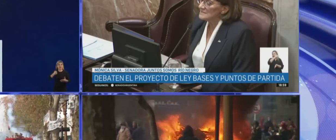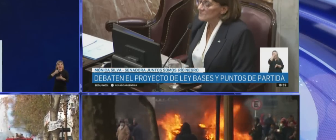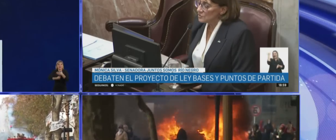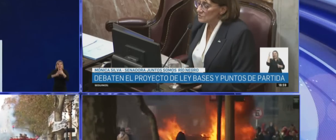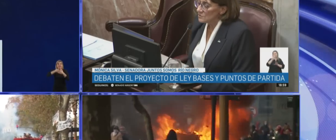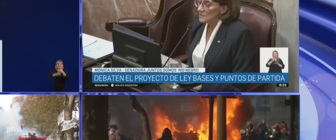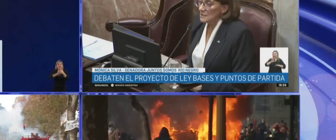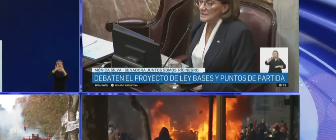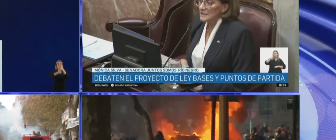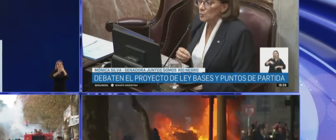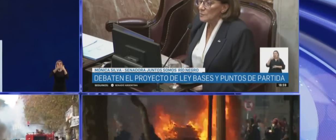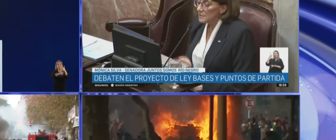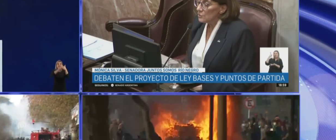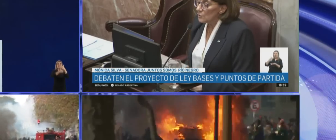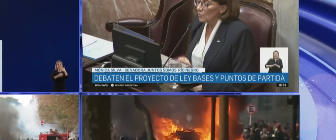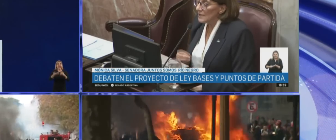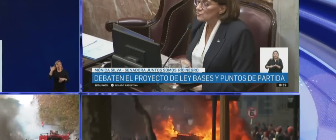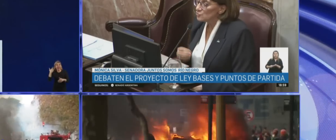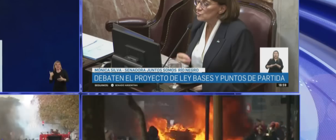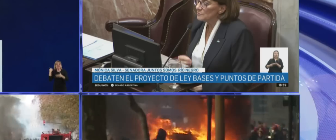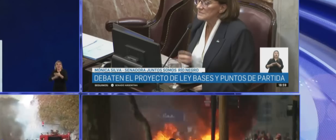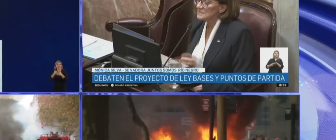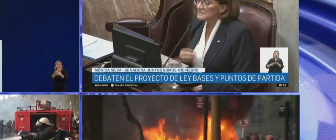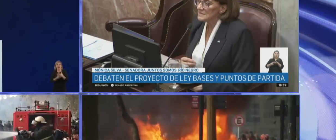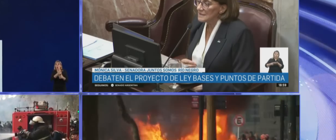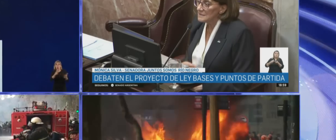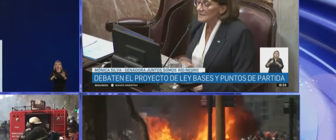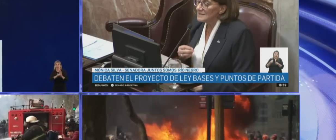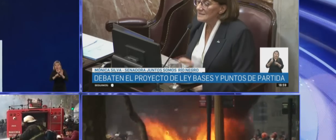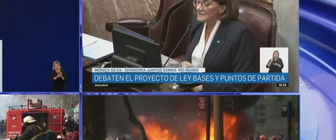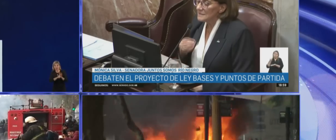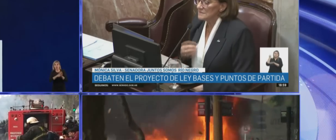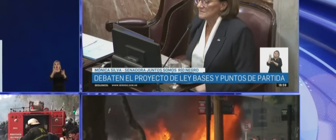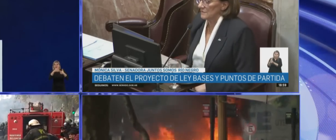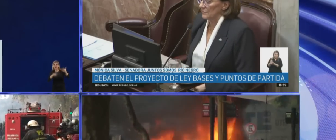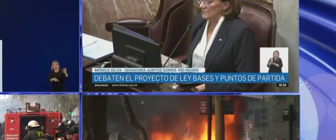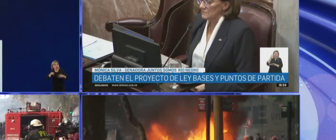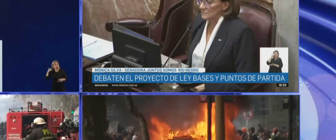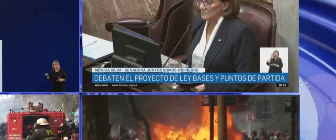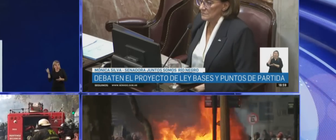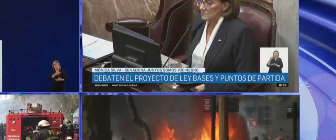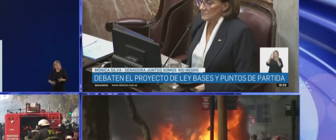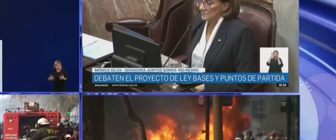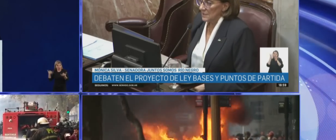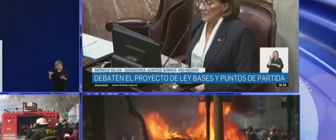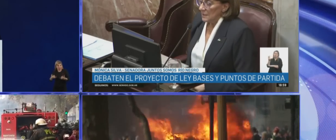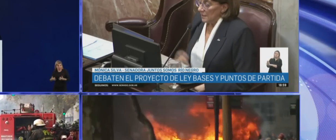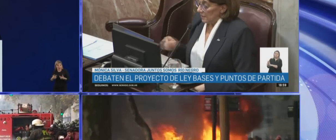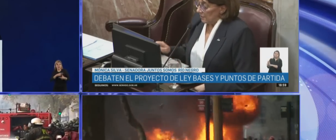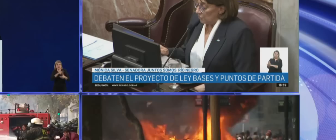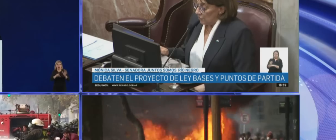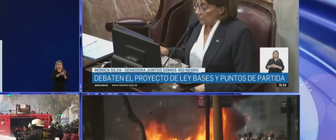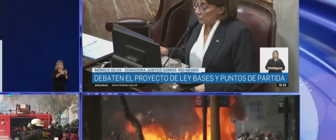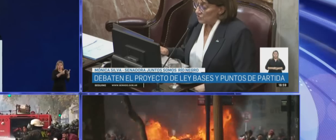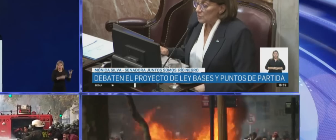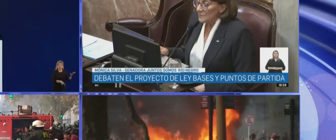peor herencia de la historia y sin el poder legislativo ni los instrumentos con los que todos los gobiernos antes que el nuestro han contado.